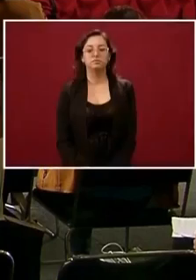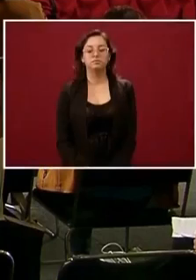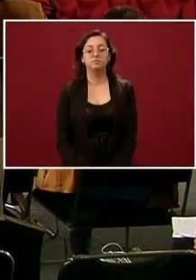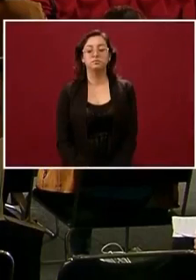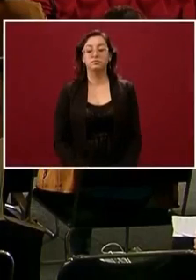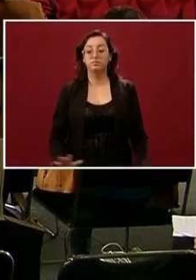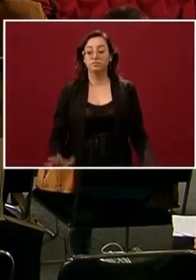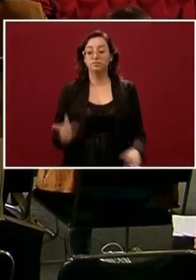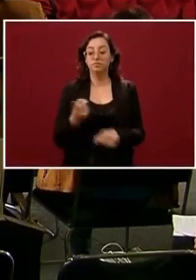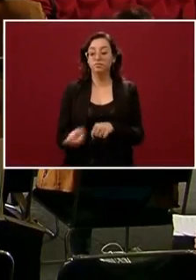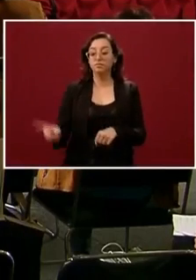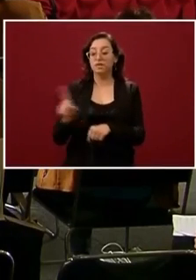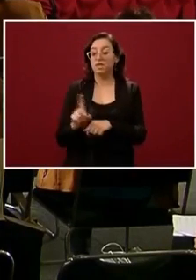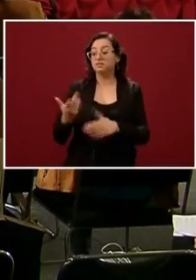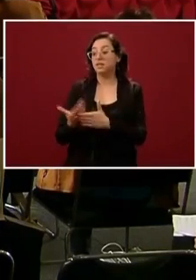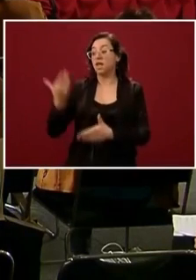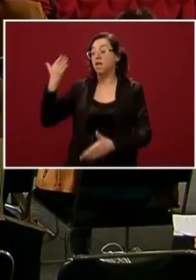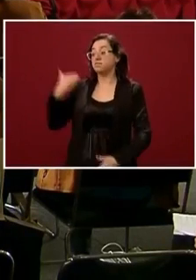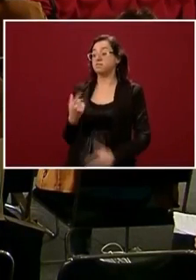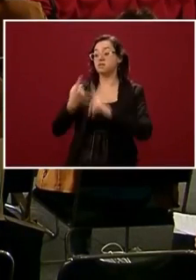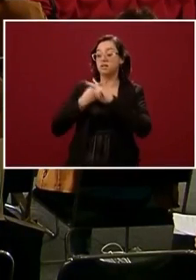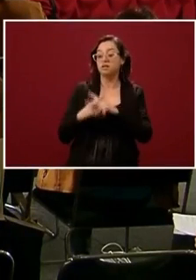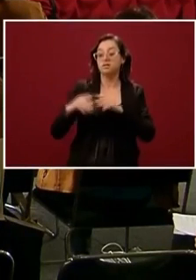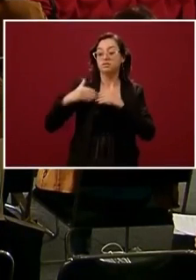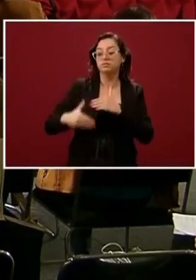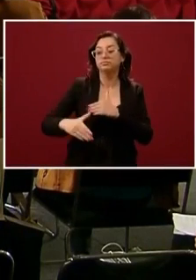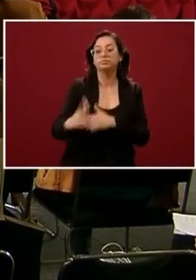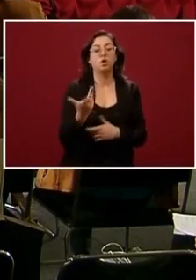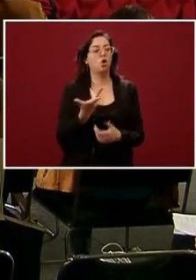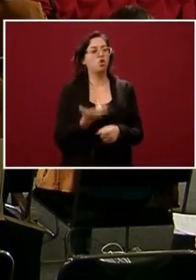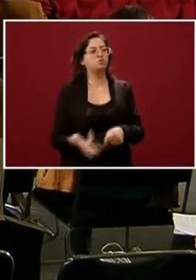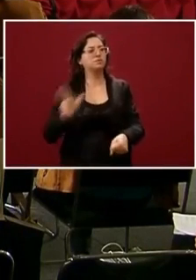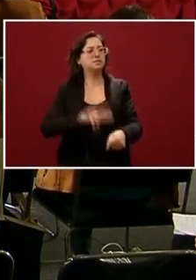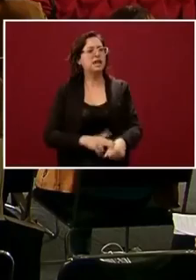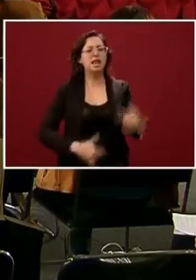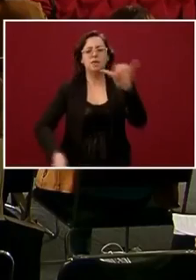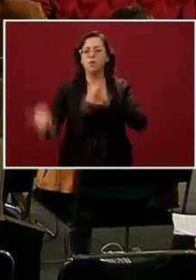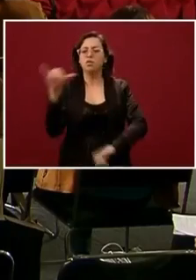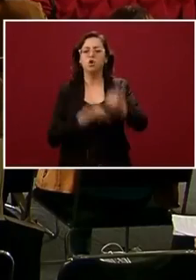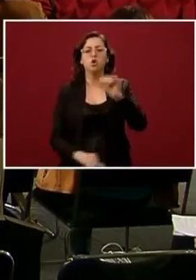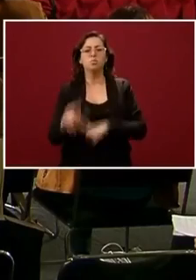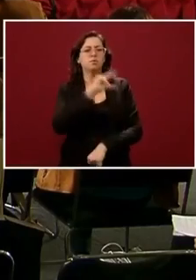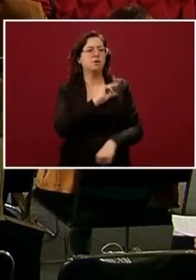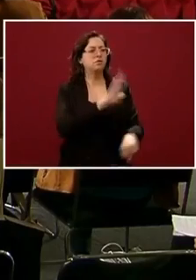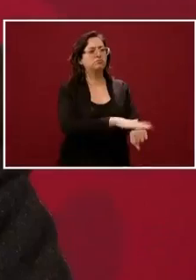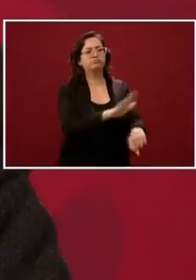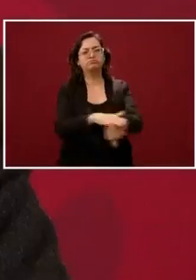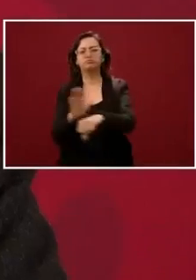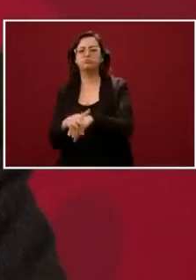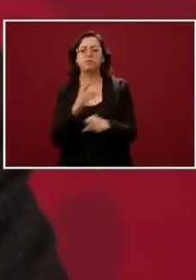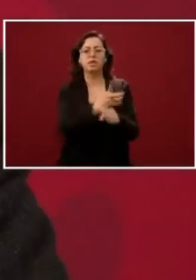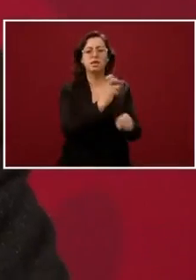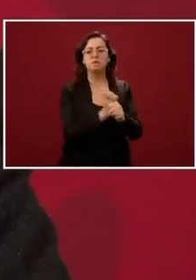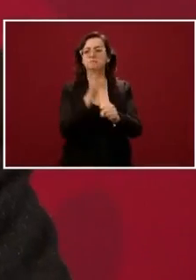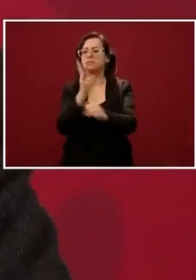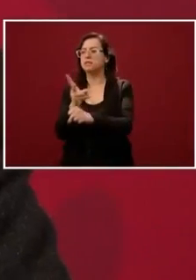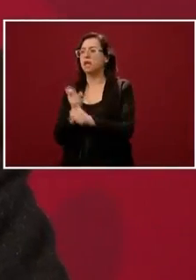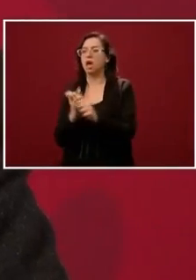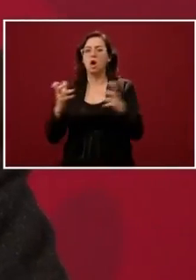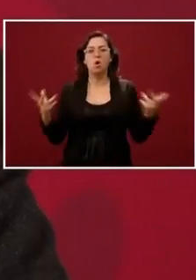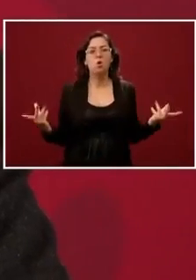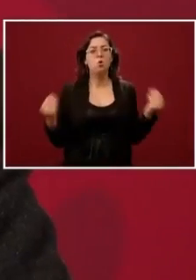distintas compañías privadas de hospitales y de laboratorios que han estado trabajando de manera muy